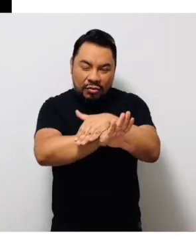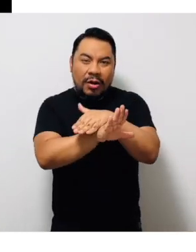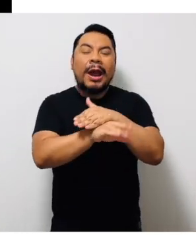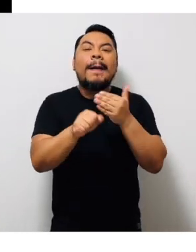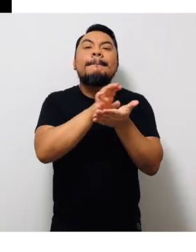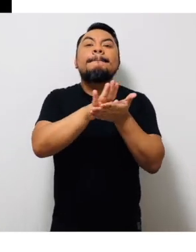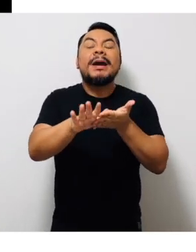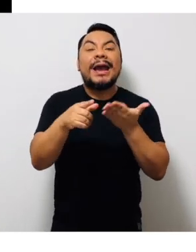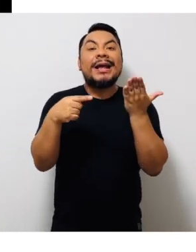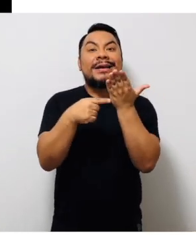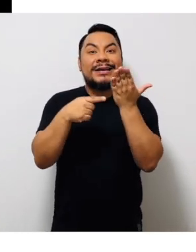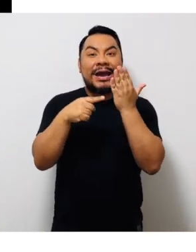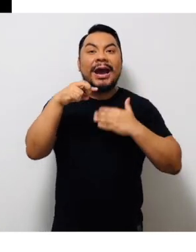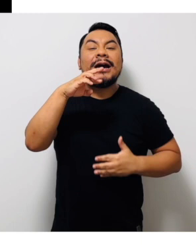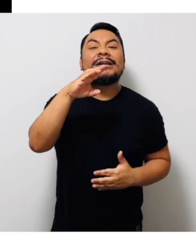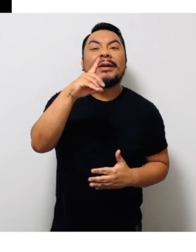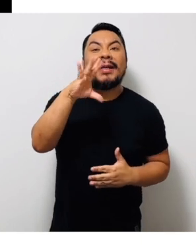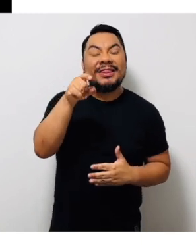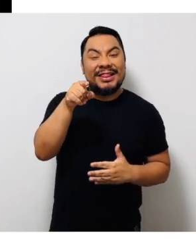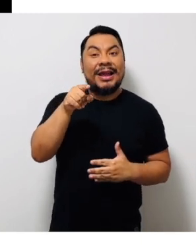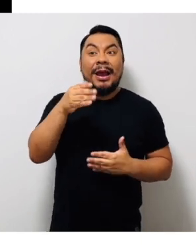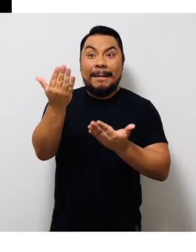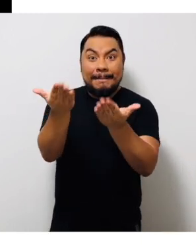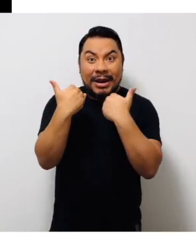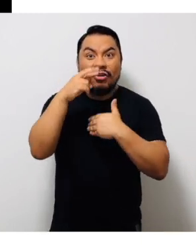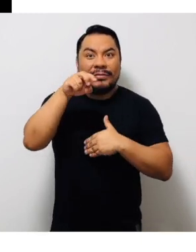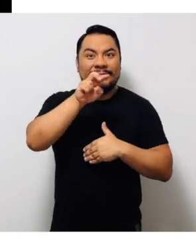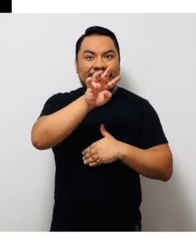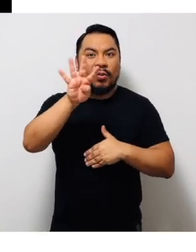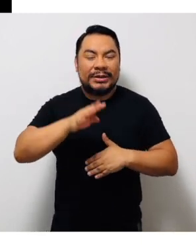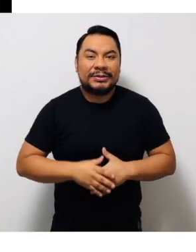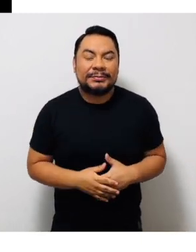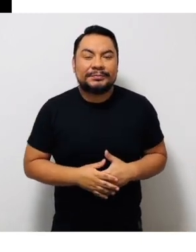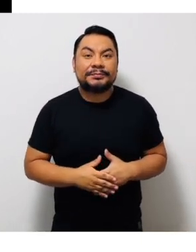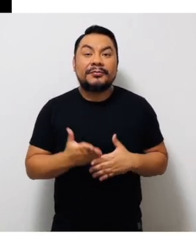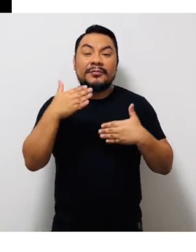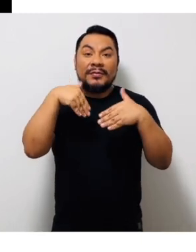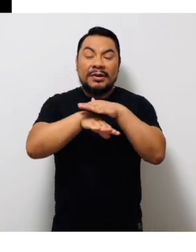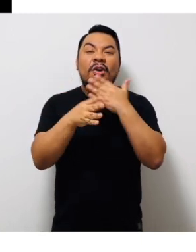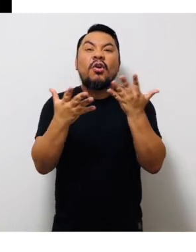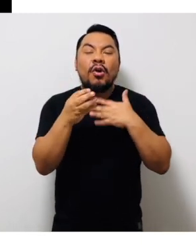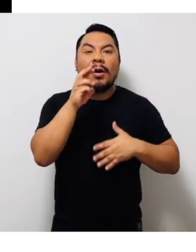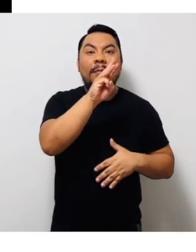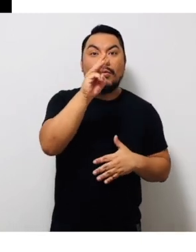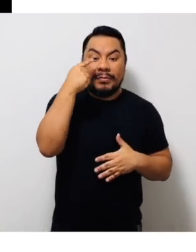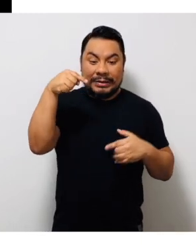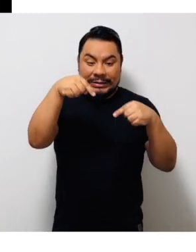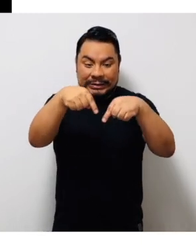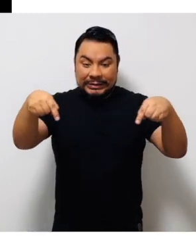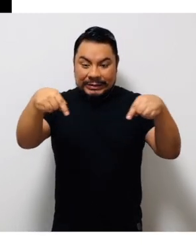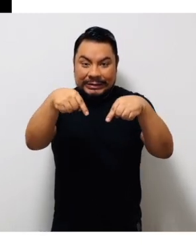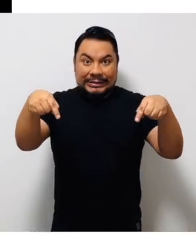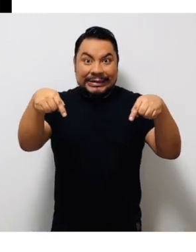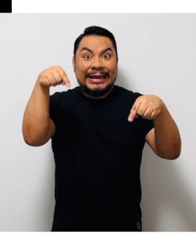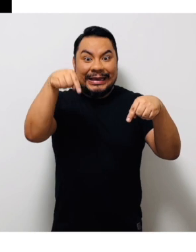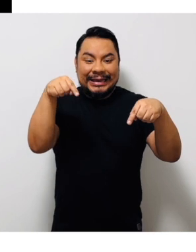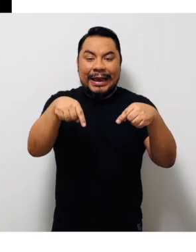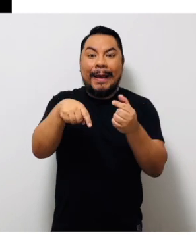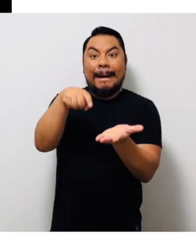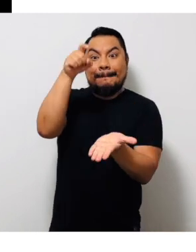a beca técnico productiva Repared Convocatoria 2024. Ingresa a